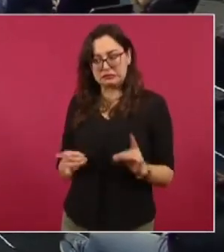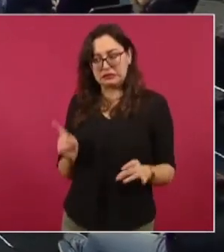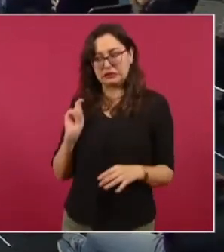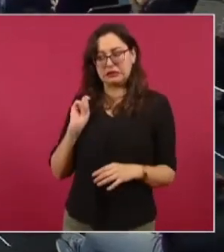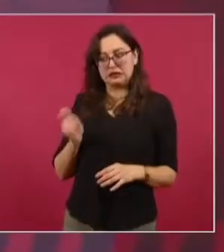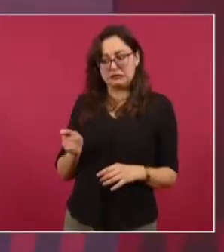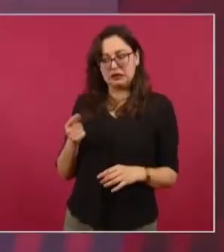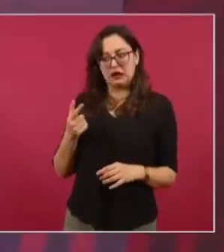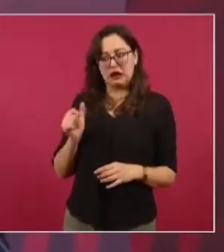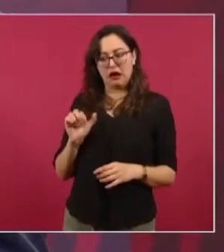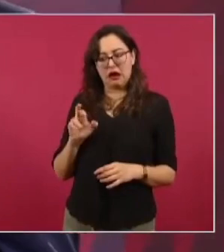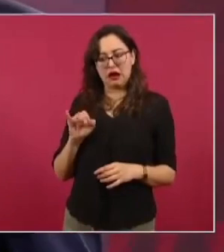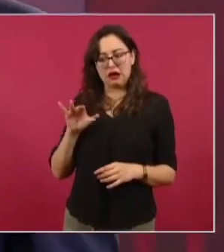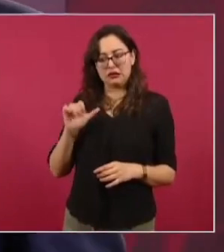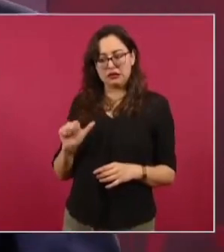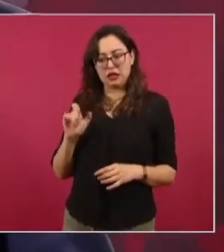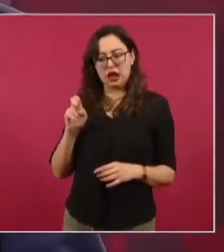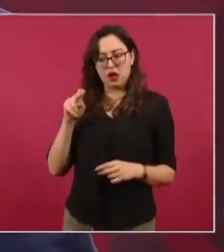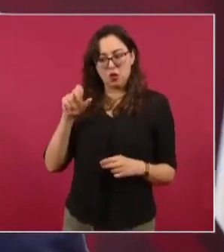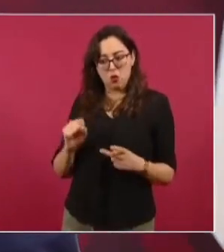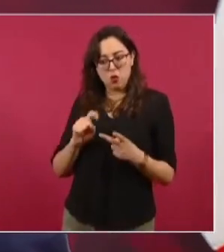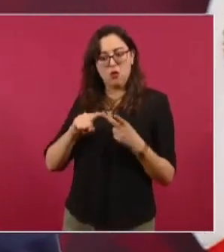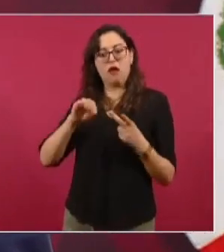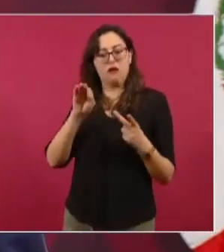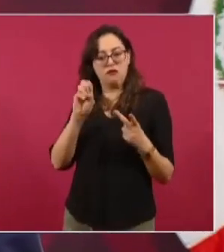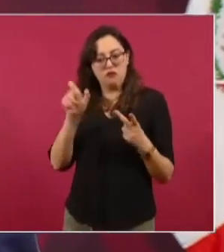de los jefes de García Luna